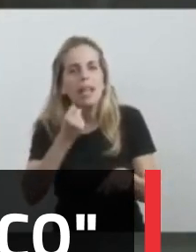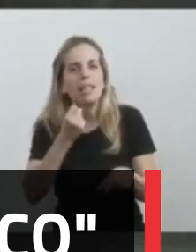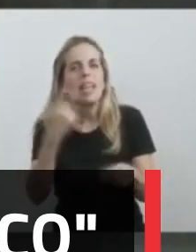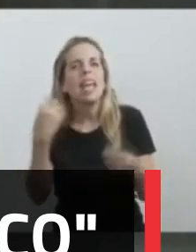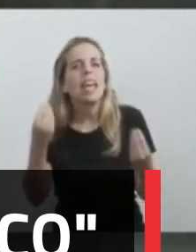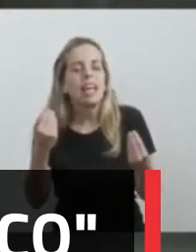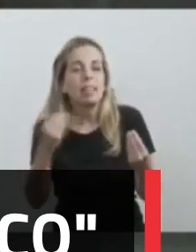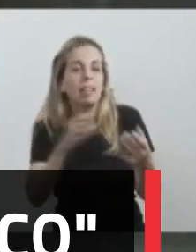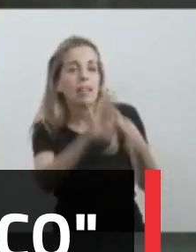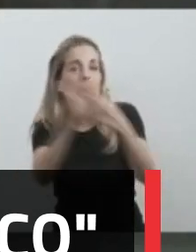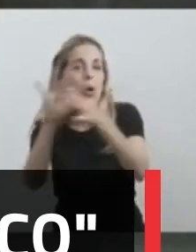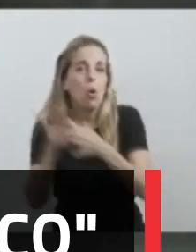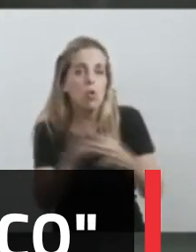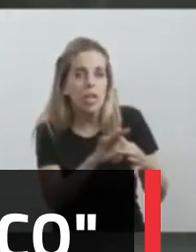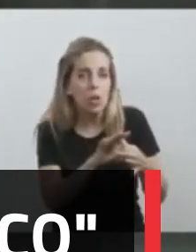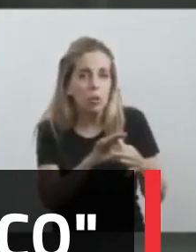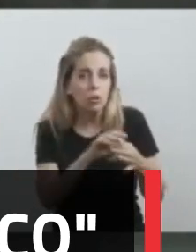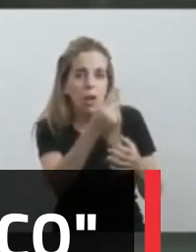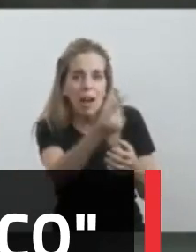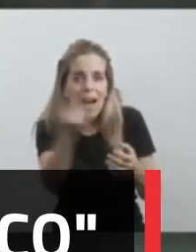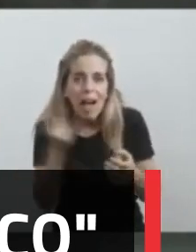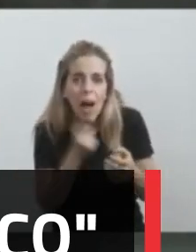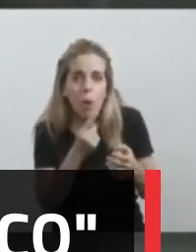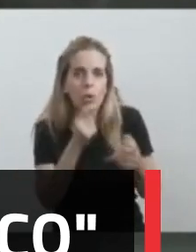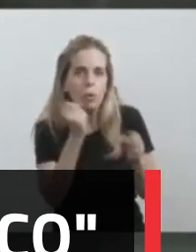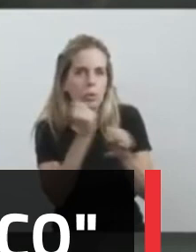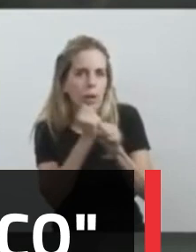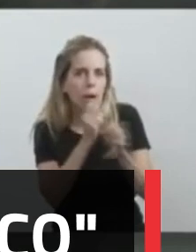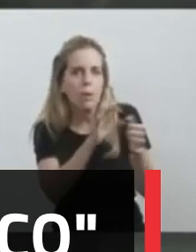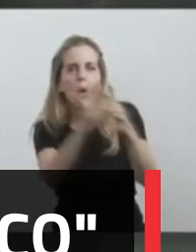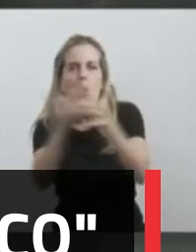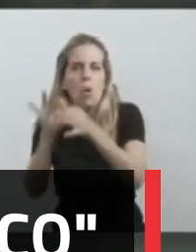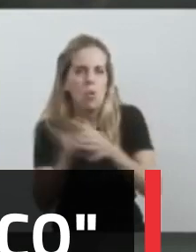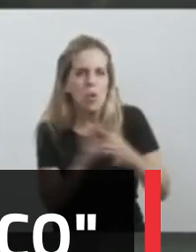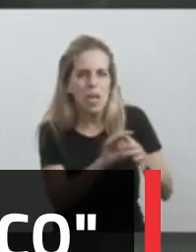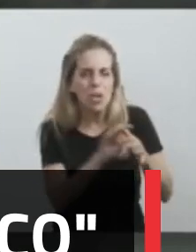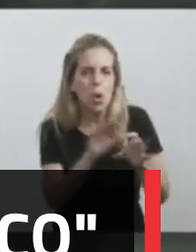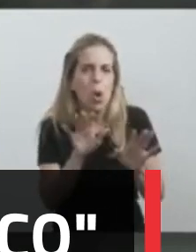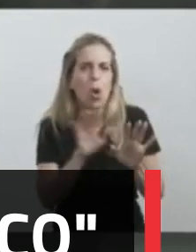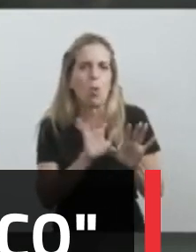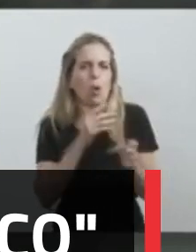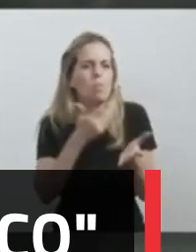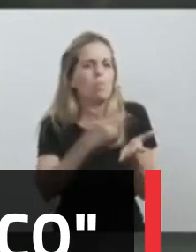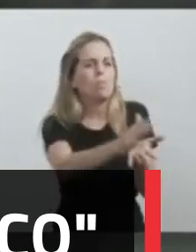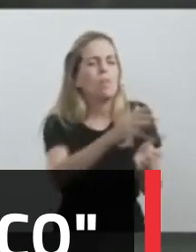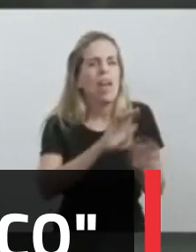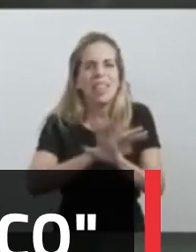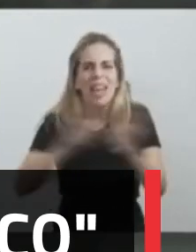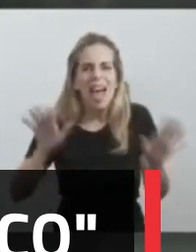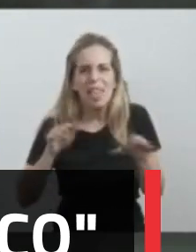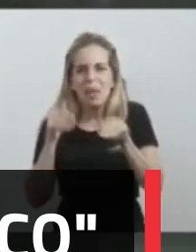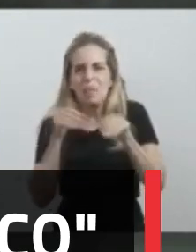importa. ¿Ok? No queremos ser lastre de nadie. Si